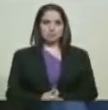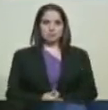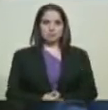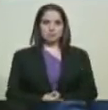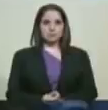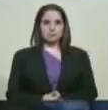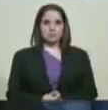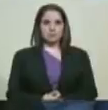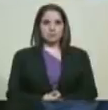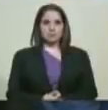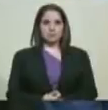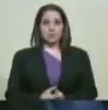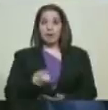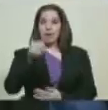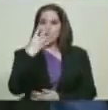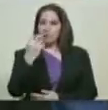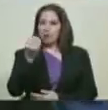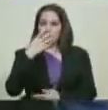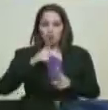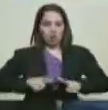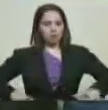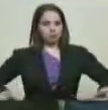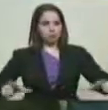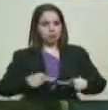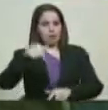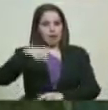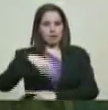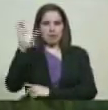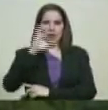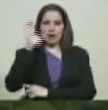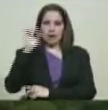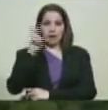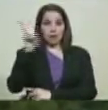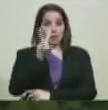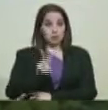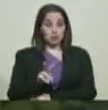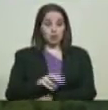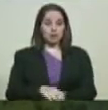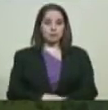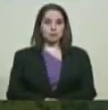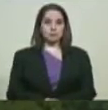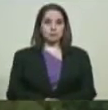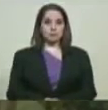del Palacio de Miraflores, aquí en Caracas, Venezuela.